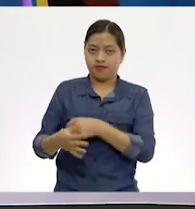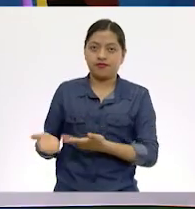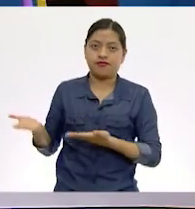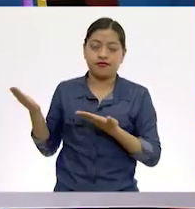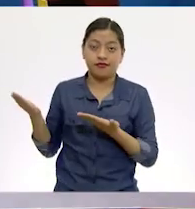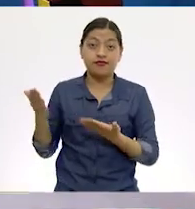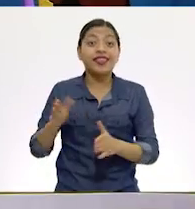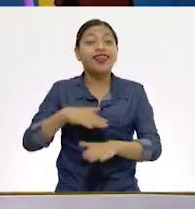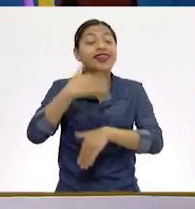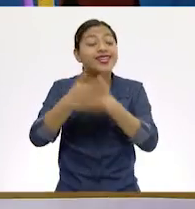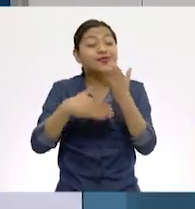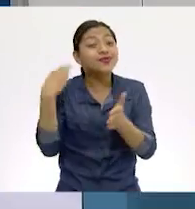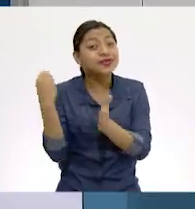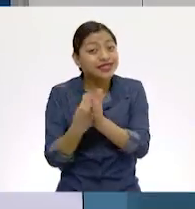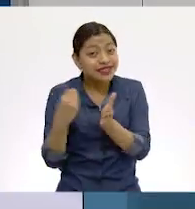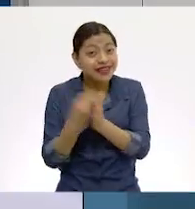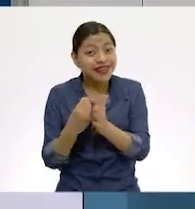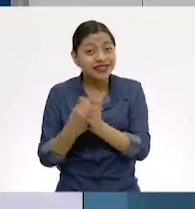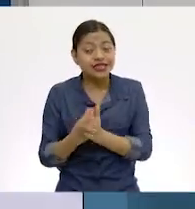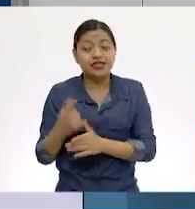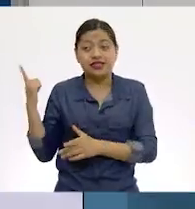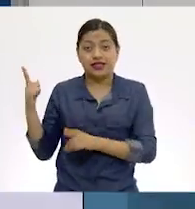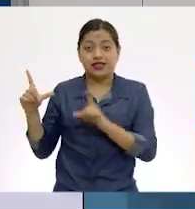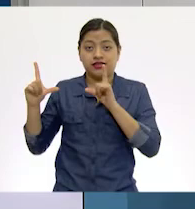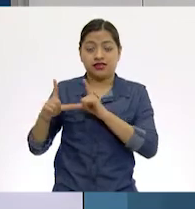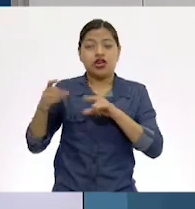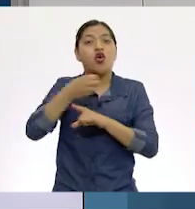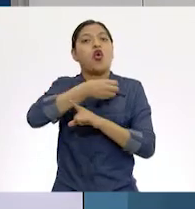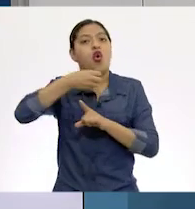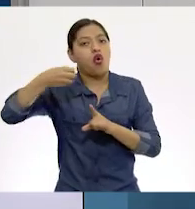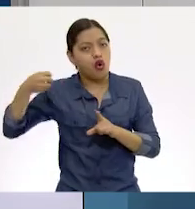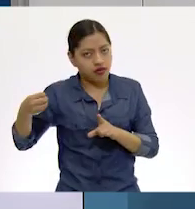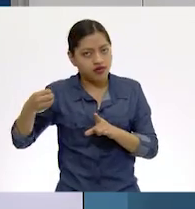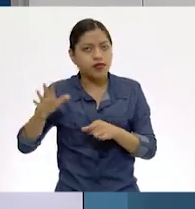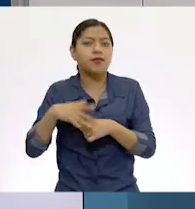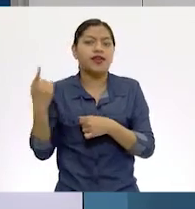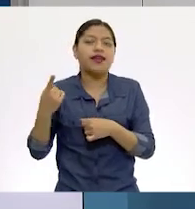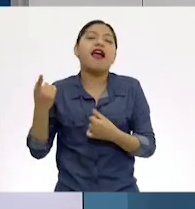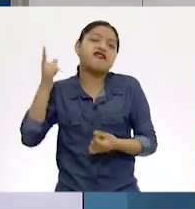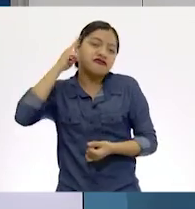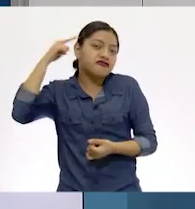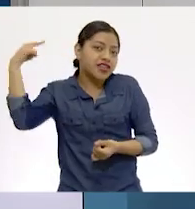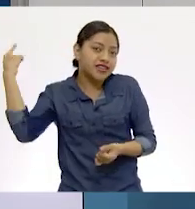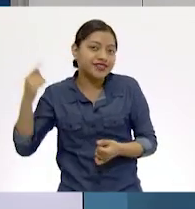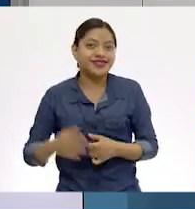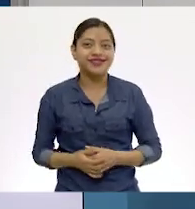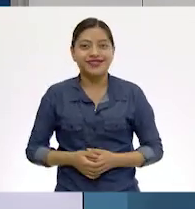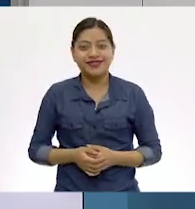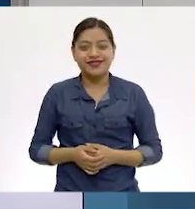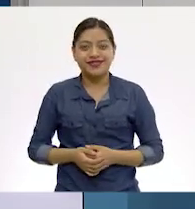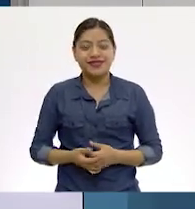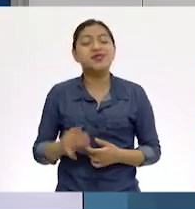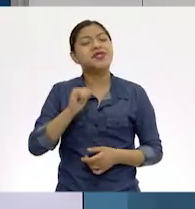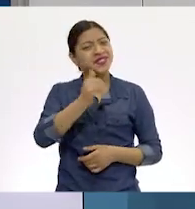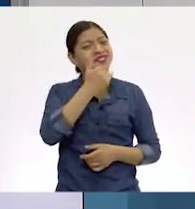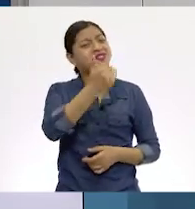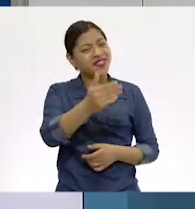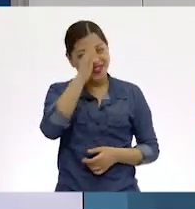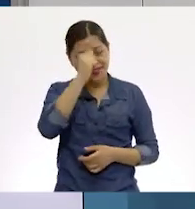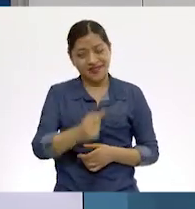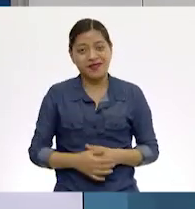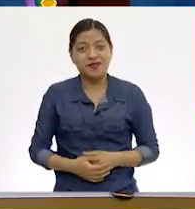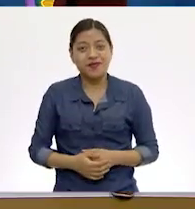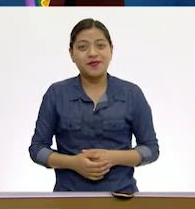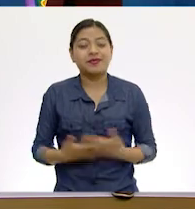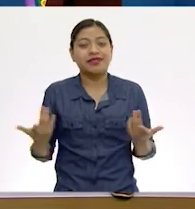en las siguientes clases vamos a utilizar este formato porque creo que es muy práctico. Me parece muy bien, maestro. Ahora